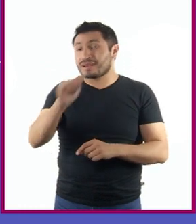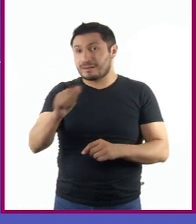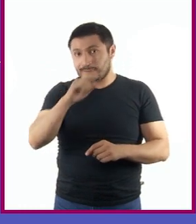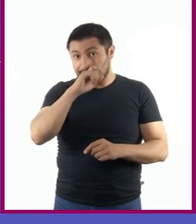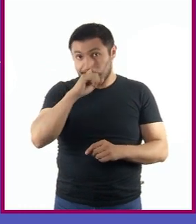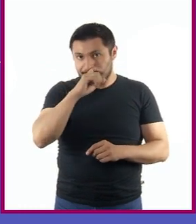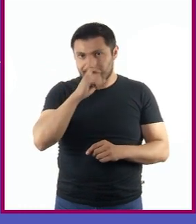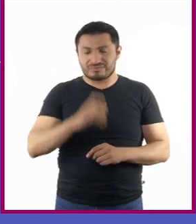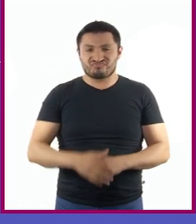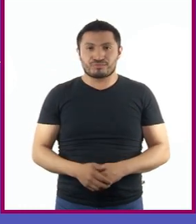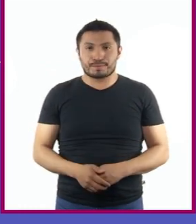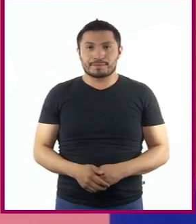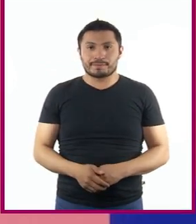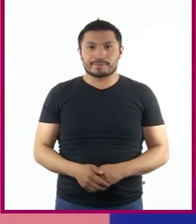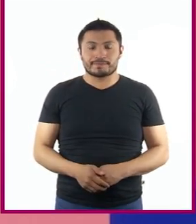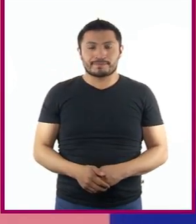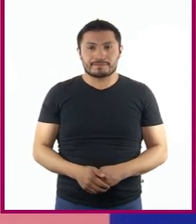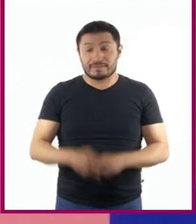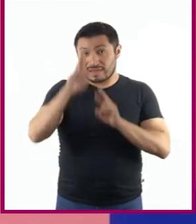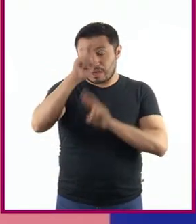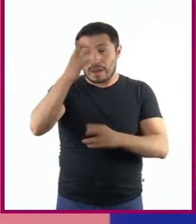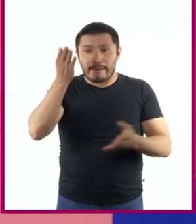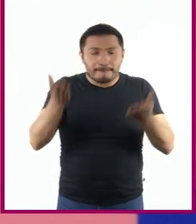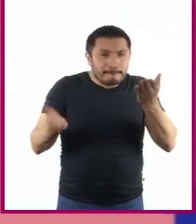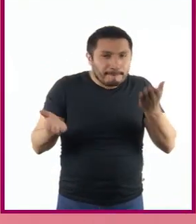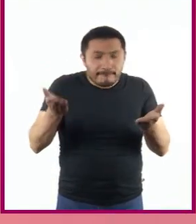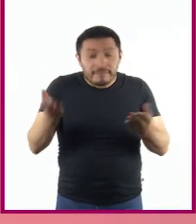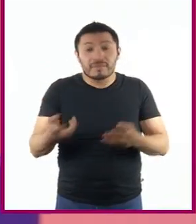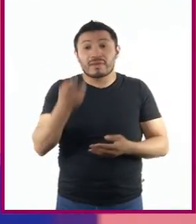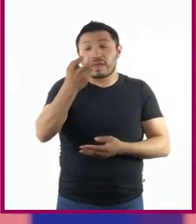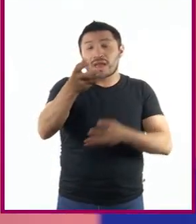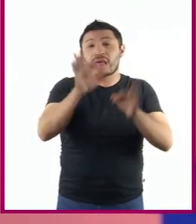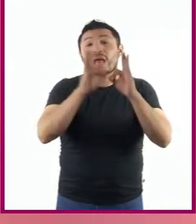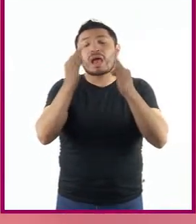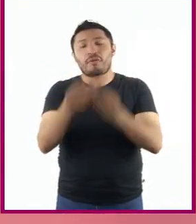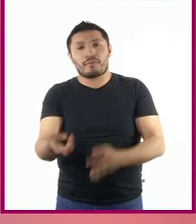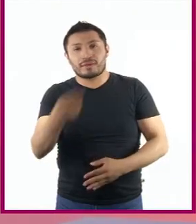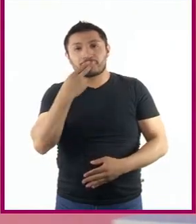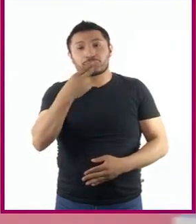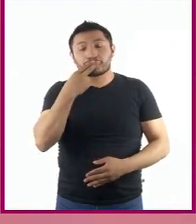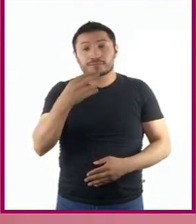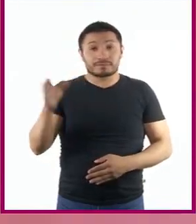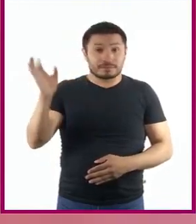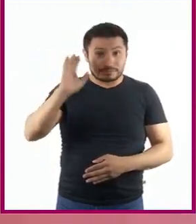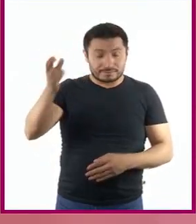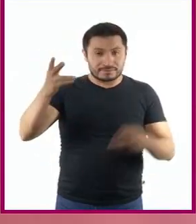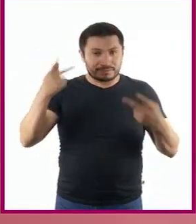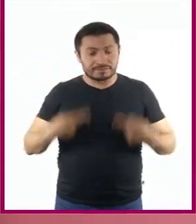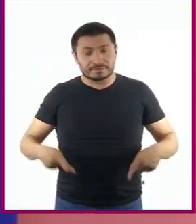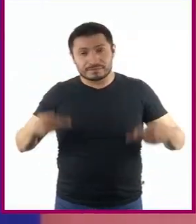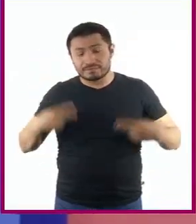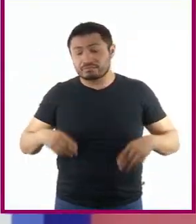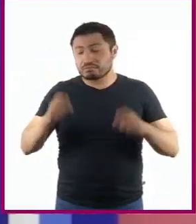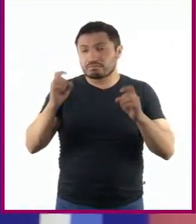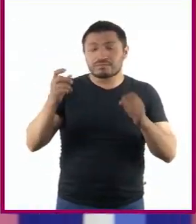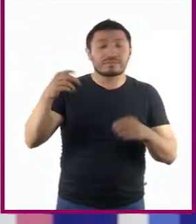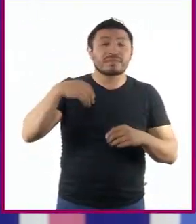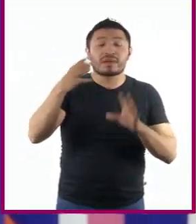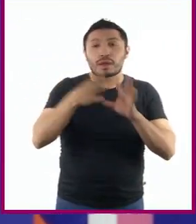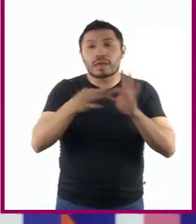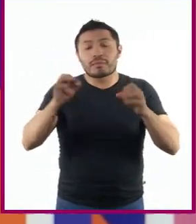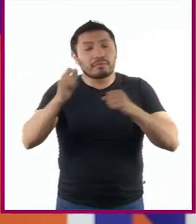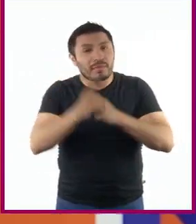relación o comparación. Esta estrategia argumentativa se utiliza cuando alguno de los sucesos que se desea explicar es